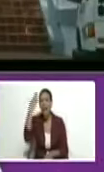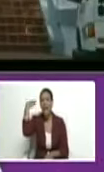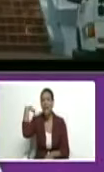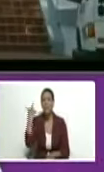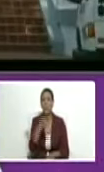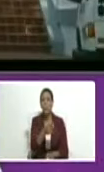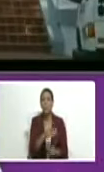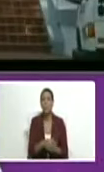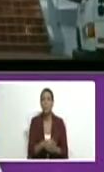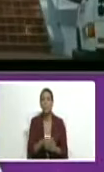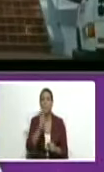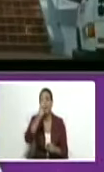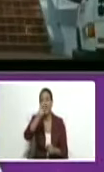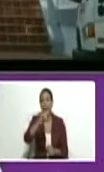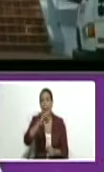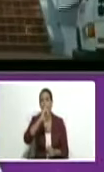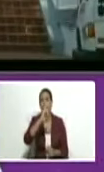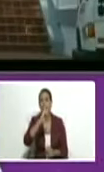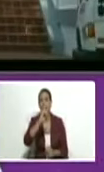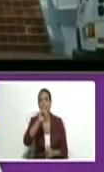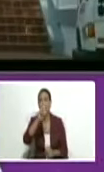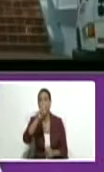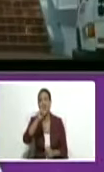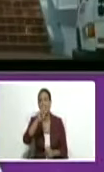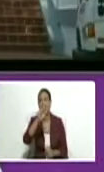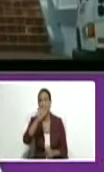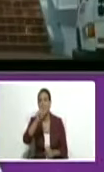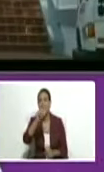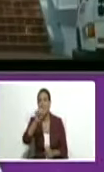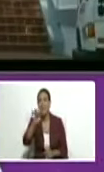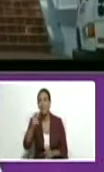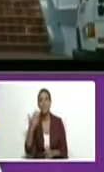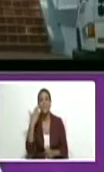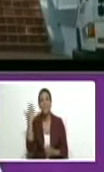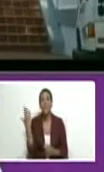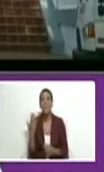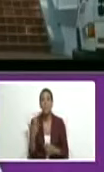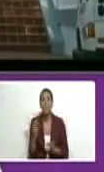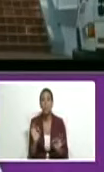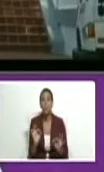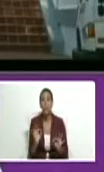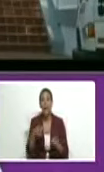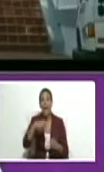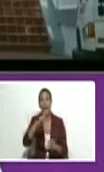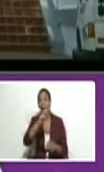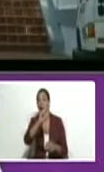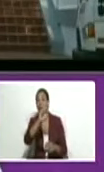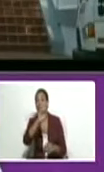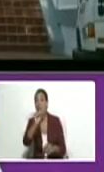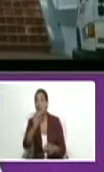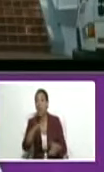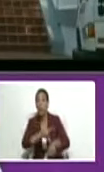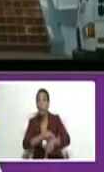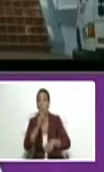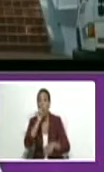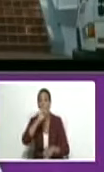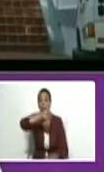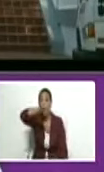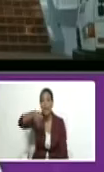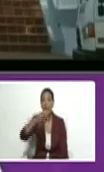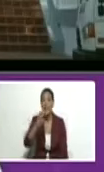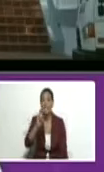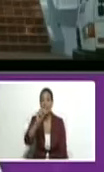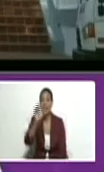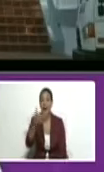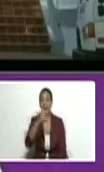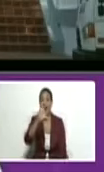de Falcón. Allá está la compañera Carilis Bravo con el doctor Giancarlo